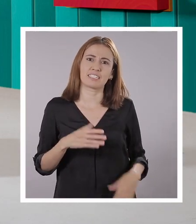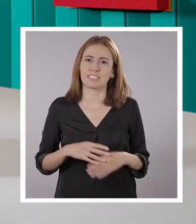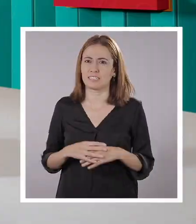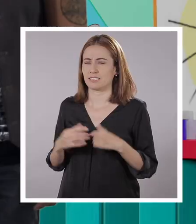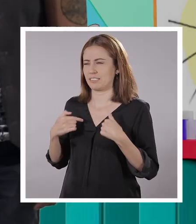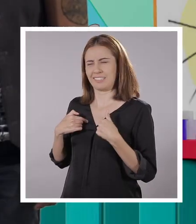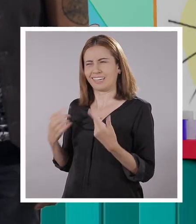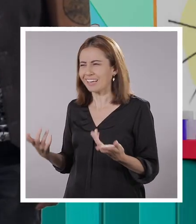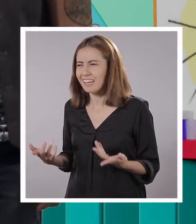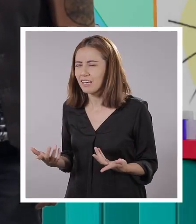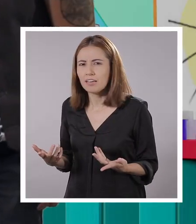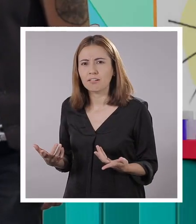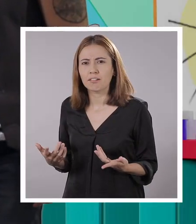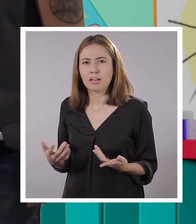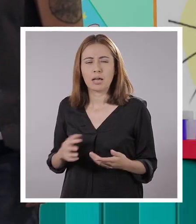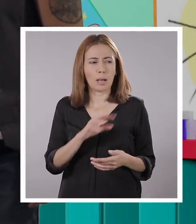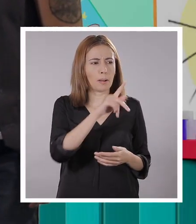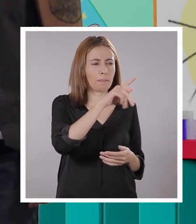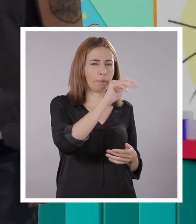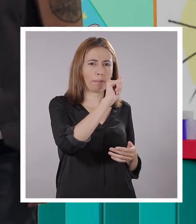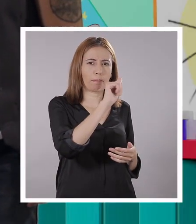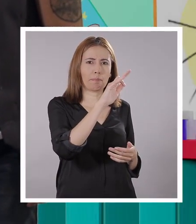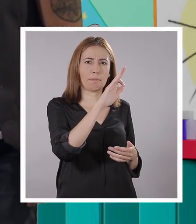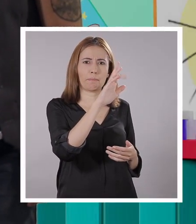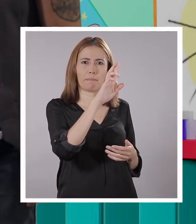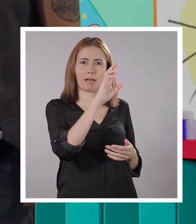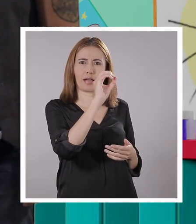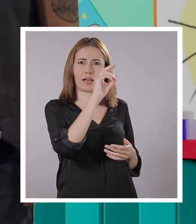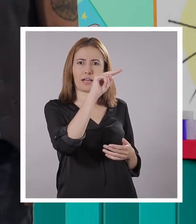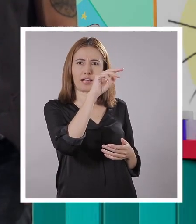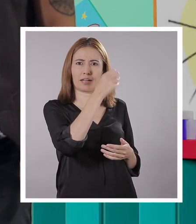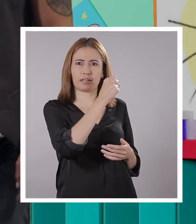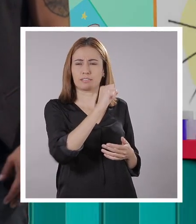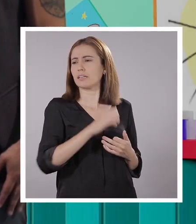patrones. ¿Qué? ¿Estás jugando con los patrones?